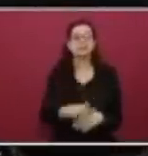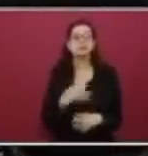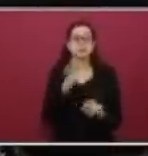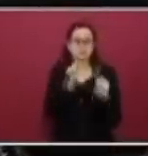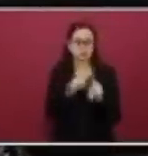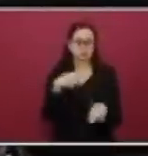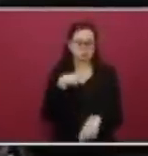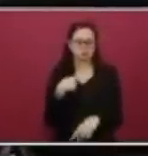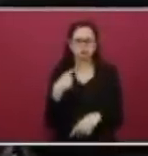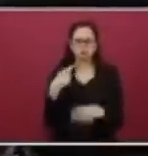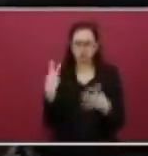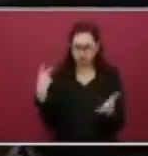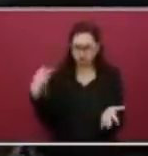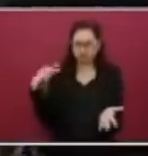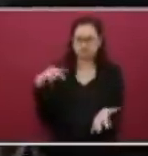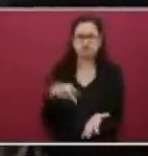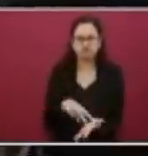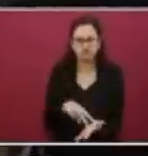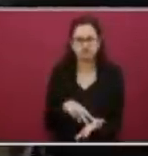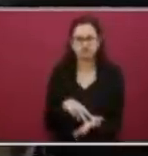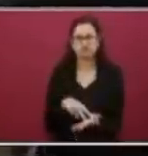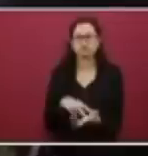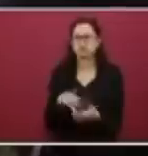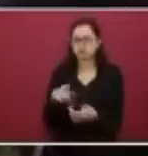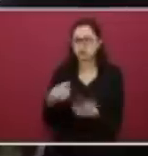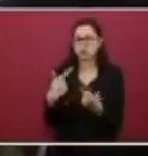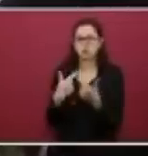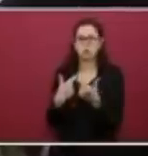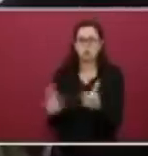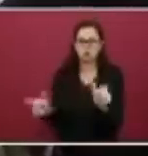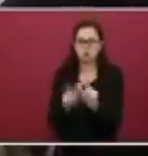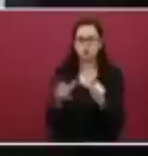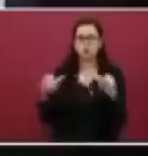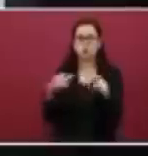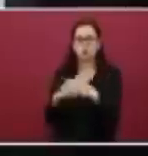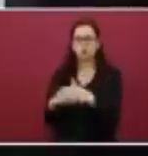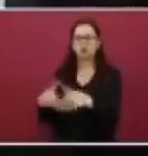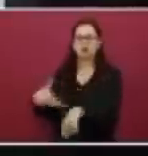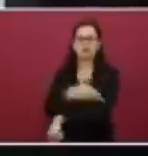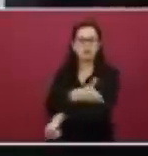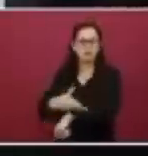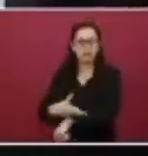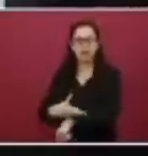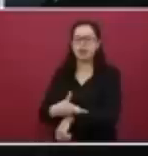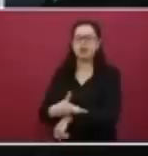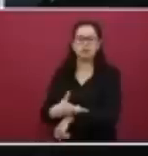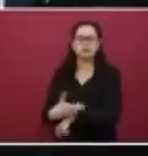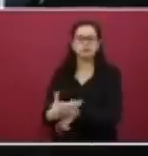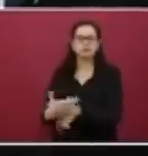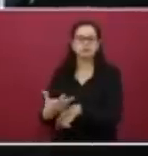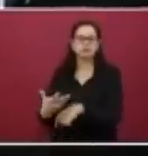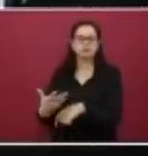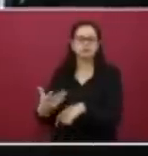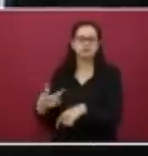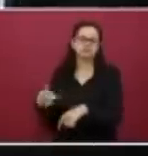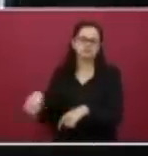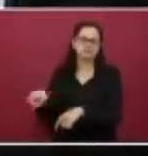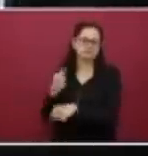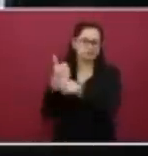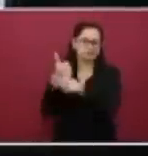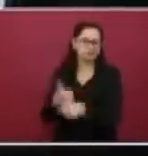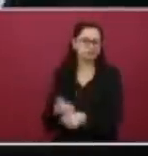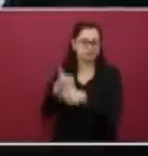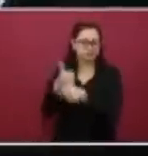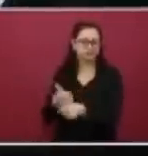reuniones con los colectivos y los familiares y las víctimas